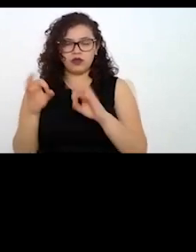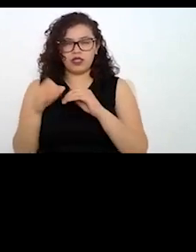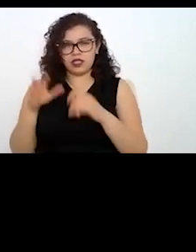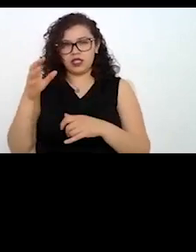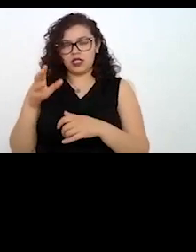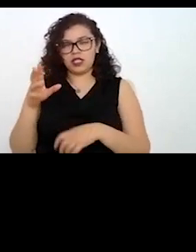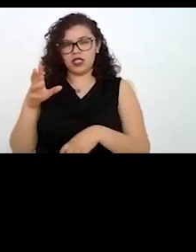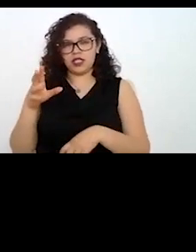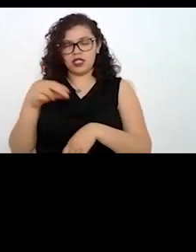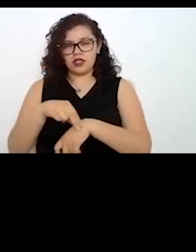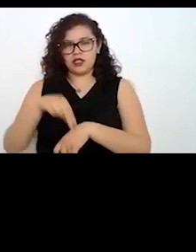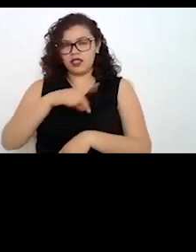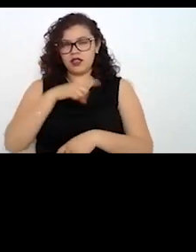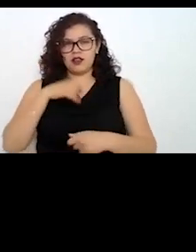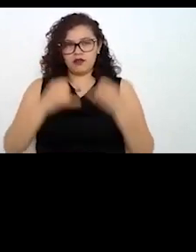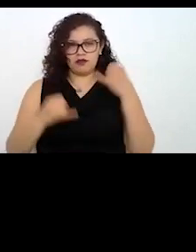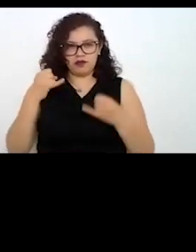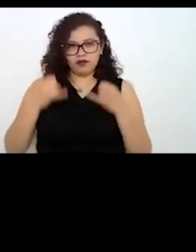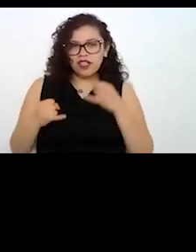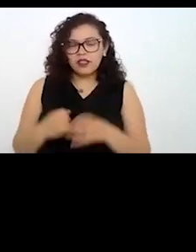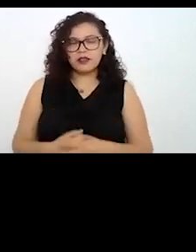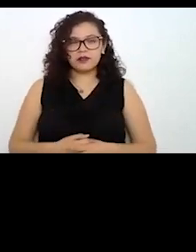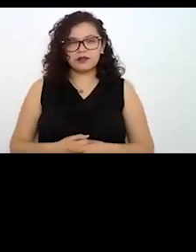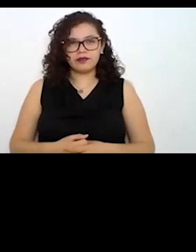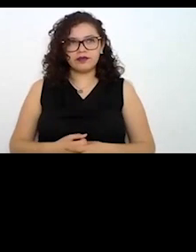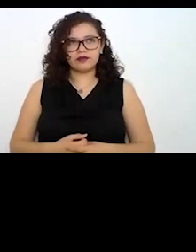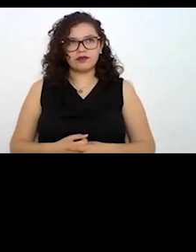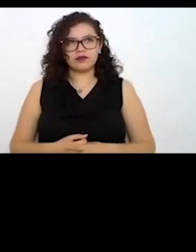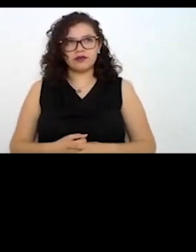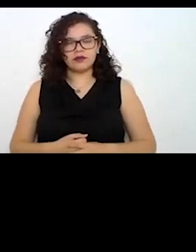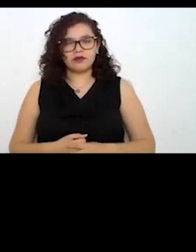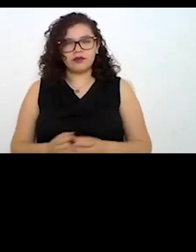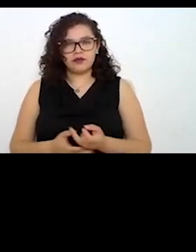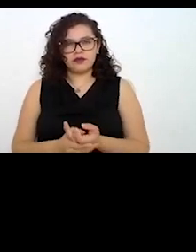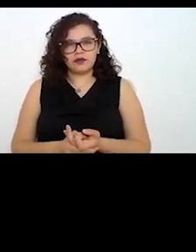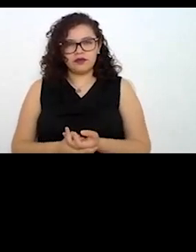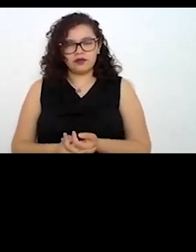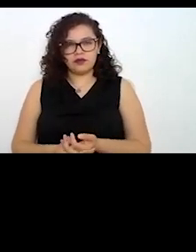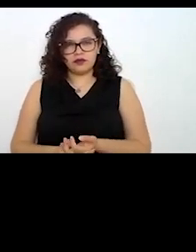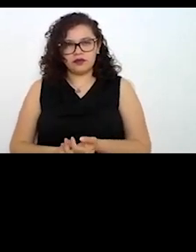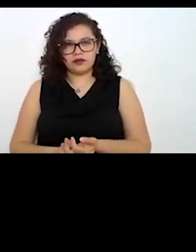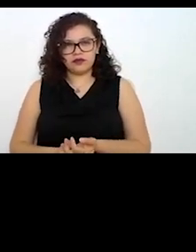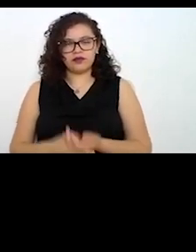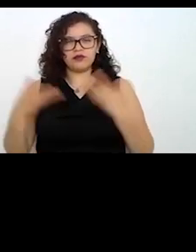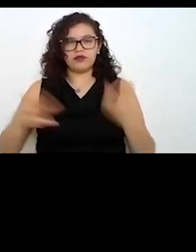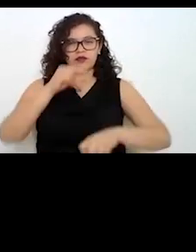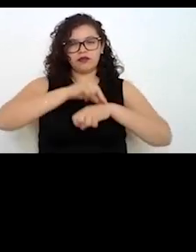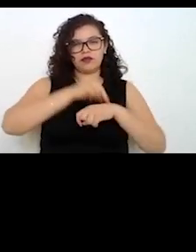justificante. O sea, ya es criterio de la empresa si va o no a aceptar justificantes de médicos particulares como